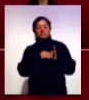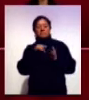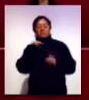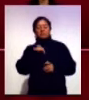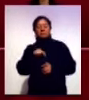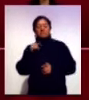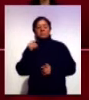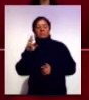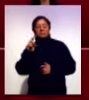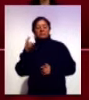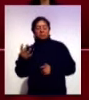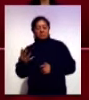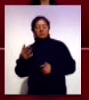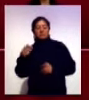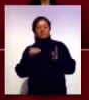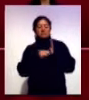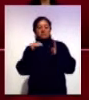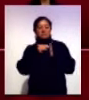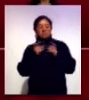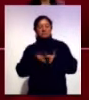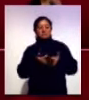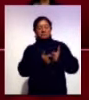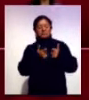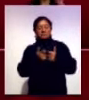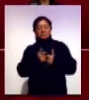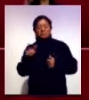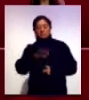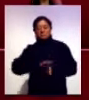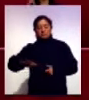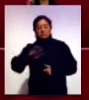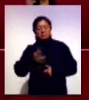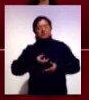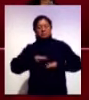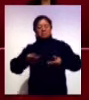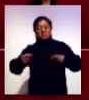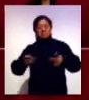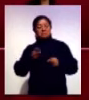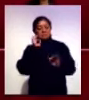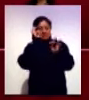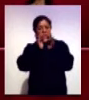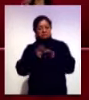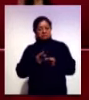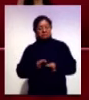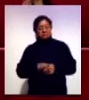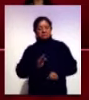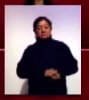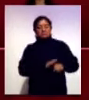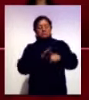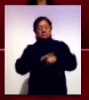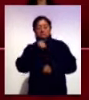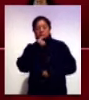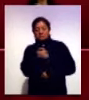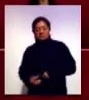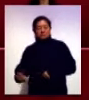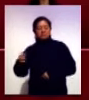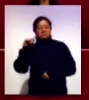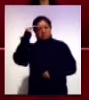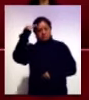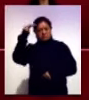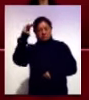6,107,732.4 millones de pesos. El mandatario destacó que los apoyos a los menores favorecidos llegarán a tiempo y se dará prioridad a los adultos mayores, niños, niñas, entre